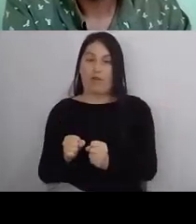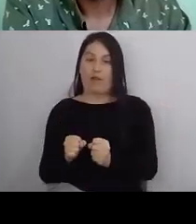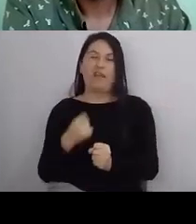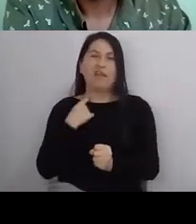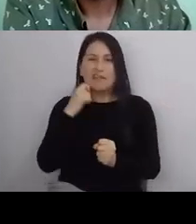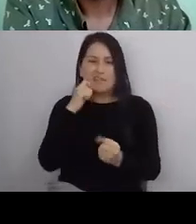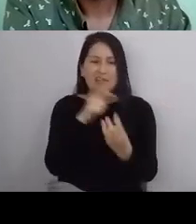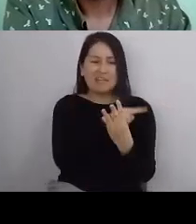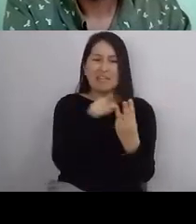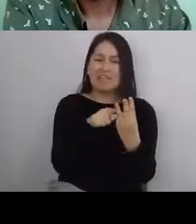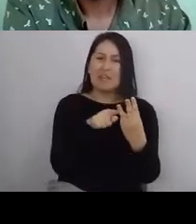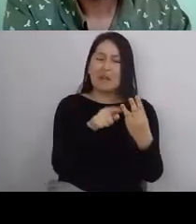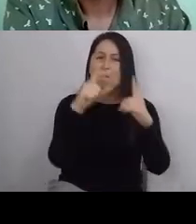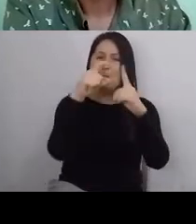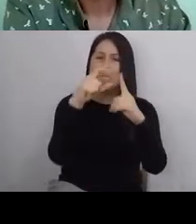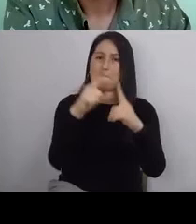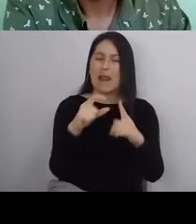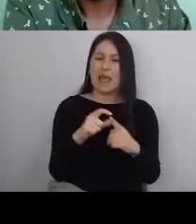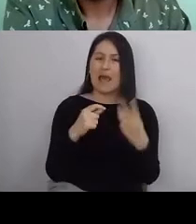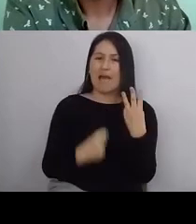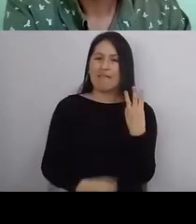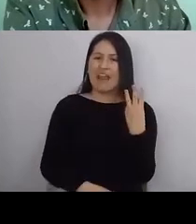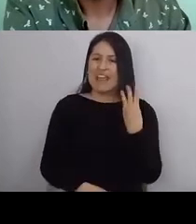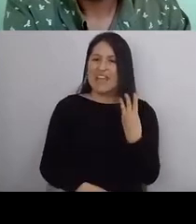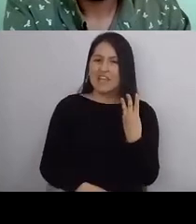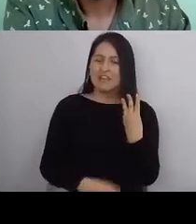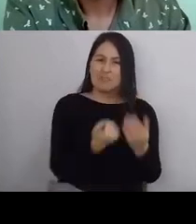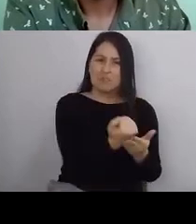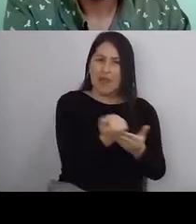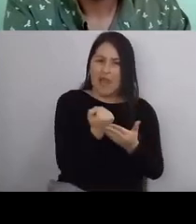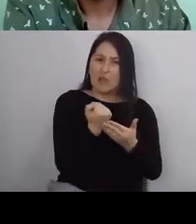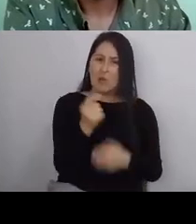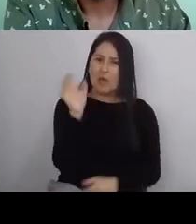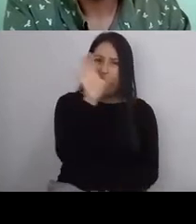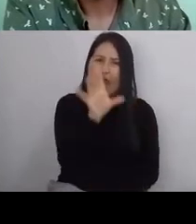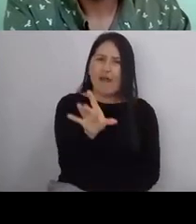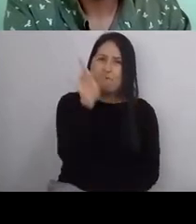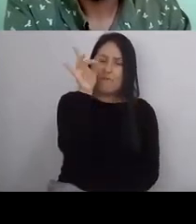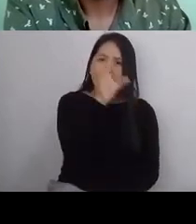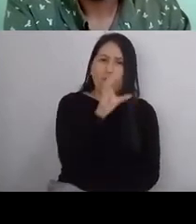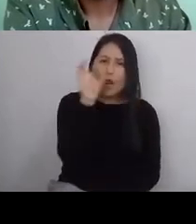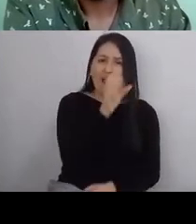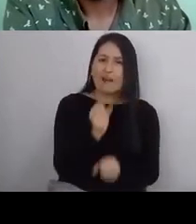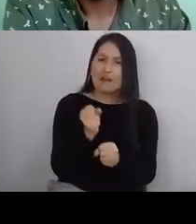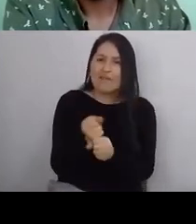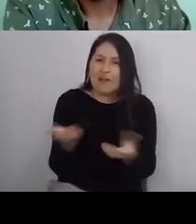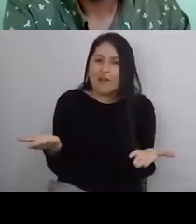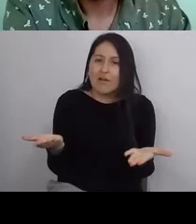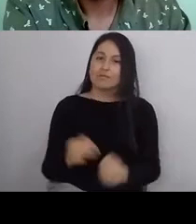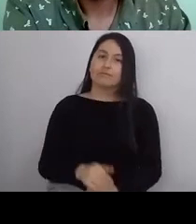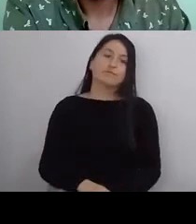palabras? ¿Y por qué esto me podría guiar a buscar trabajo finalmente? Vamos primero con la palabra saber,